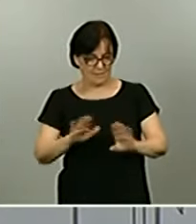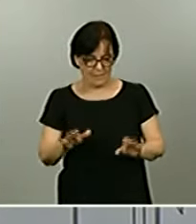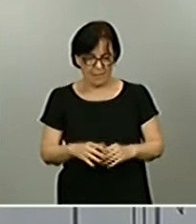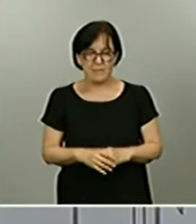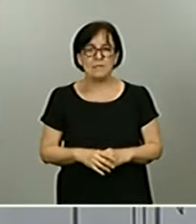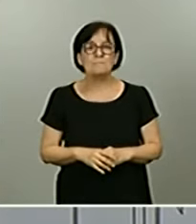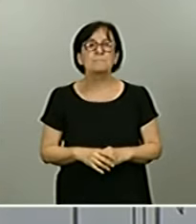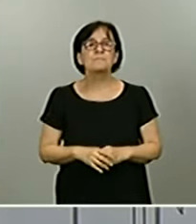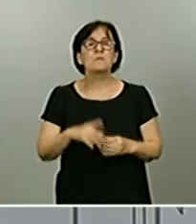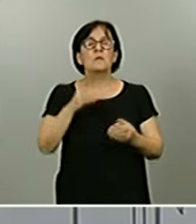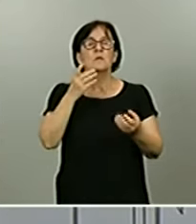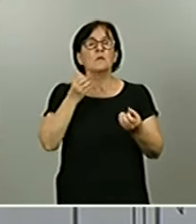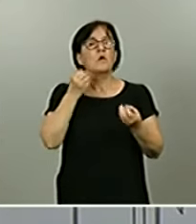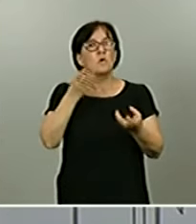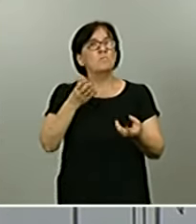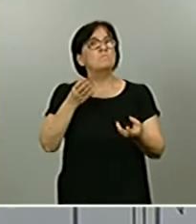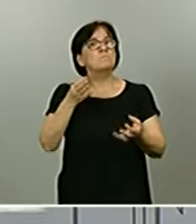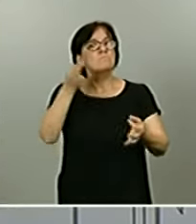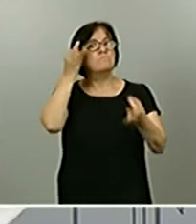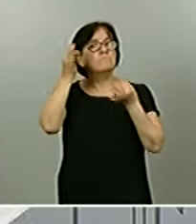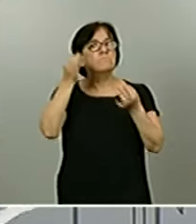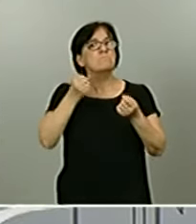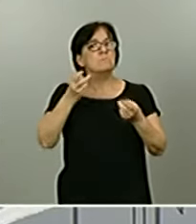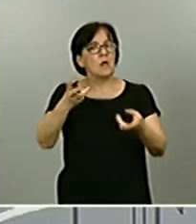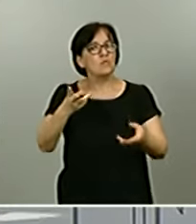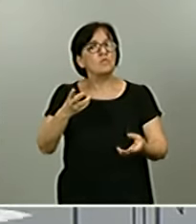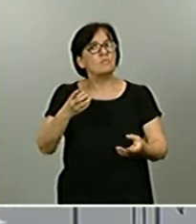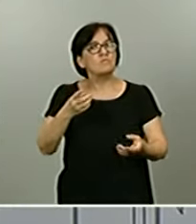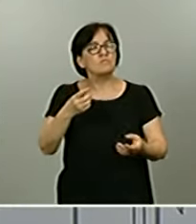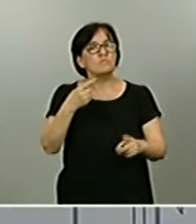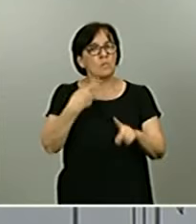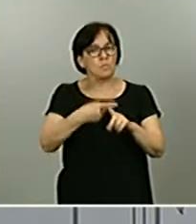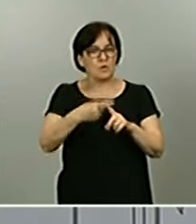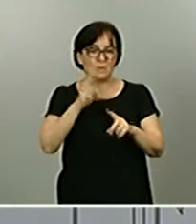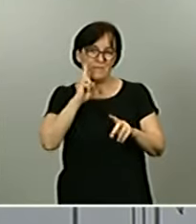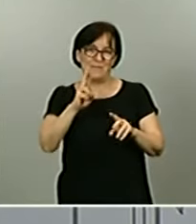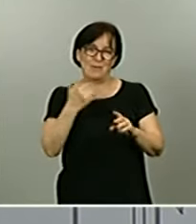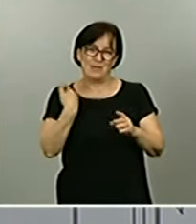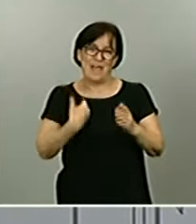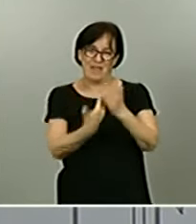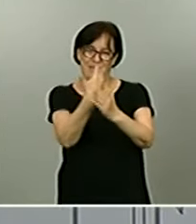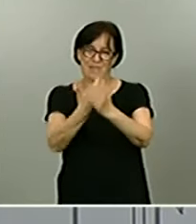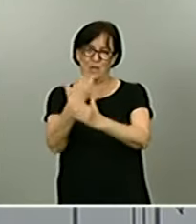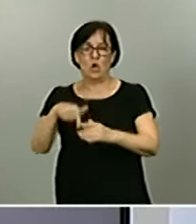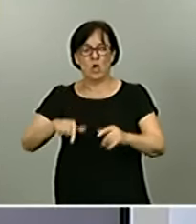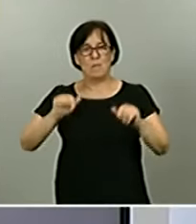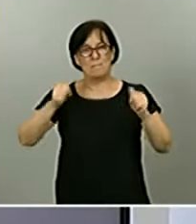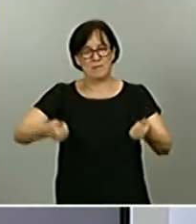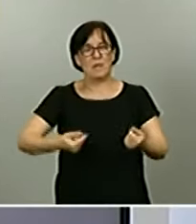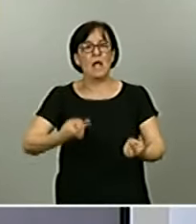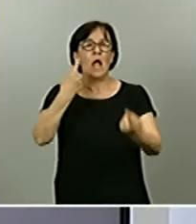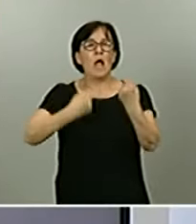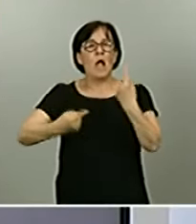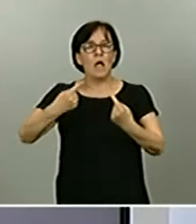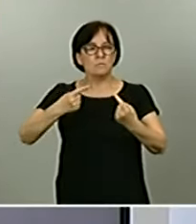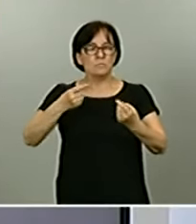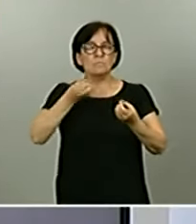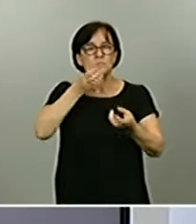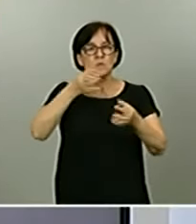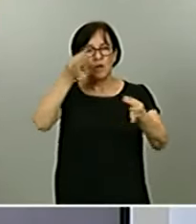muy favorables que van en la línea de lo observado estos días. Hoy vamos a comentar también algunos datos que estamos recogiendo de